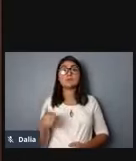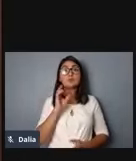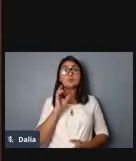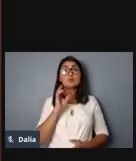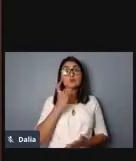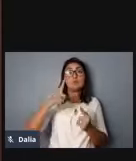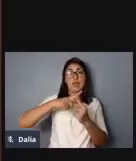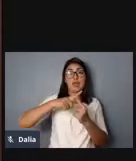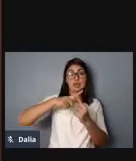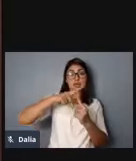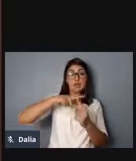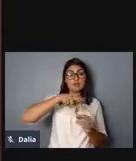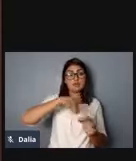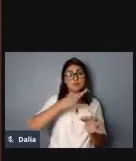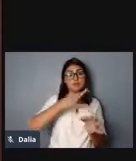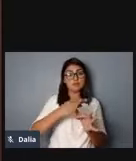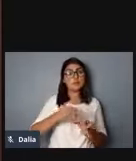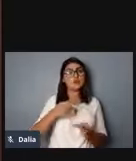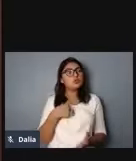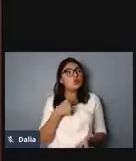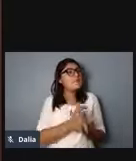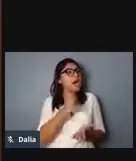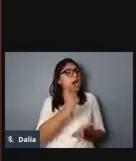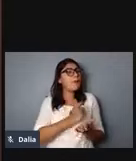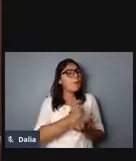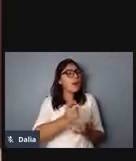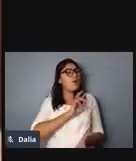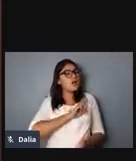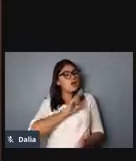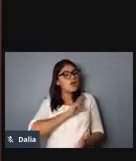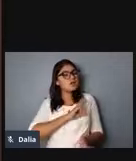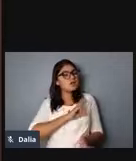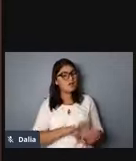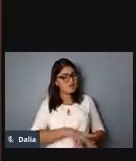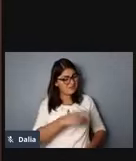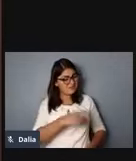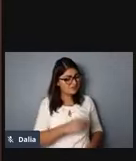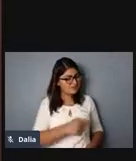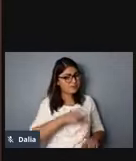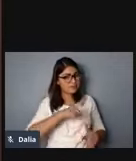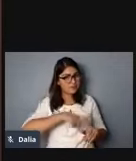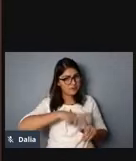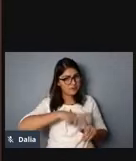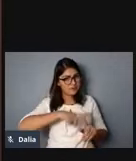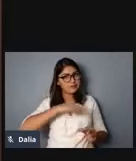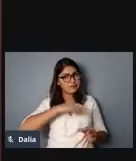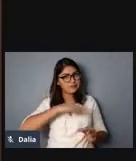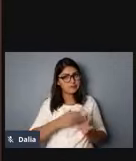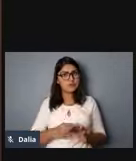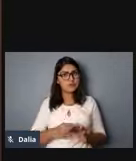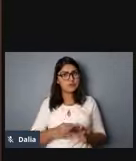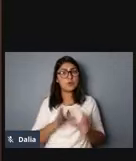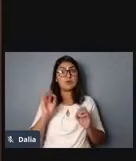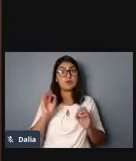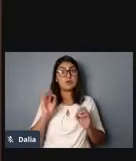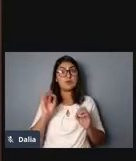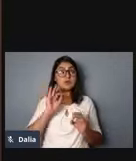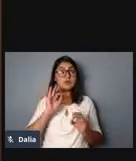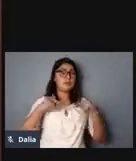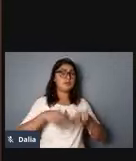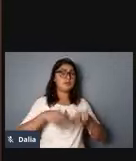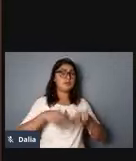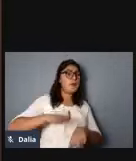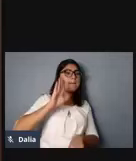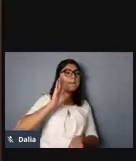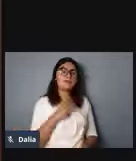una colegiatura o porque tenemos la obligación de hacerlo o porque si no la maestra nos va a poner cero. Quiero